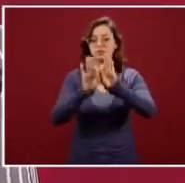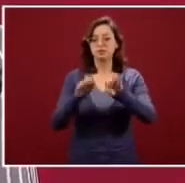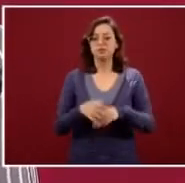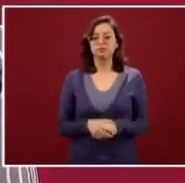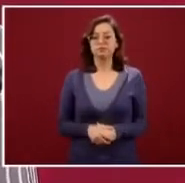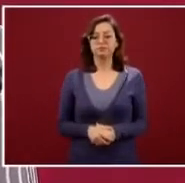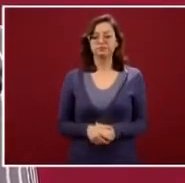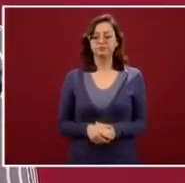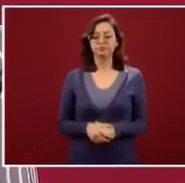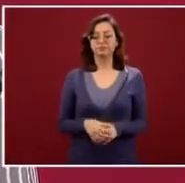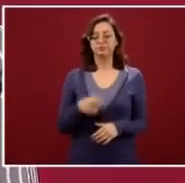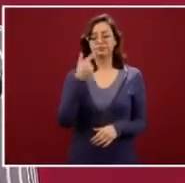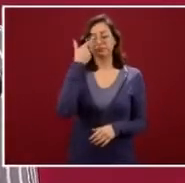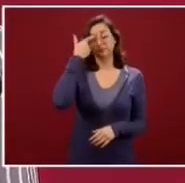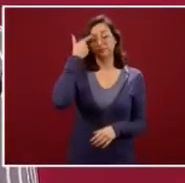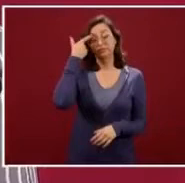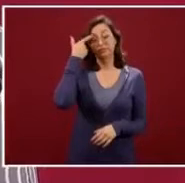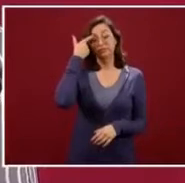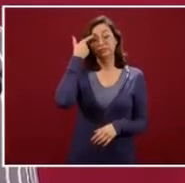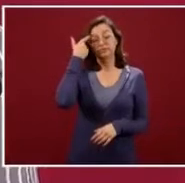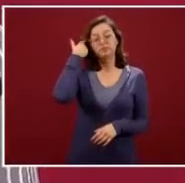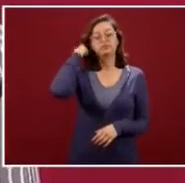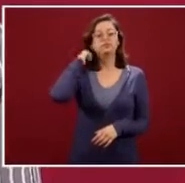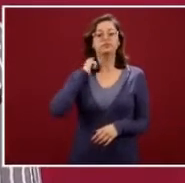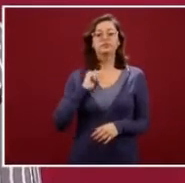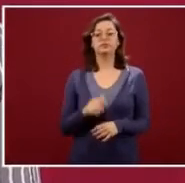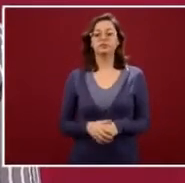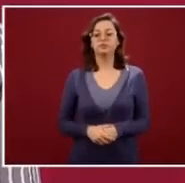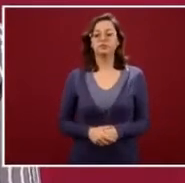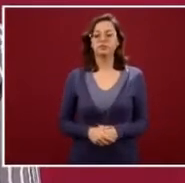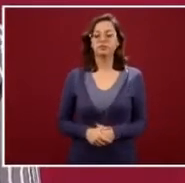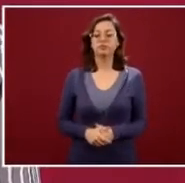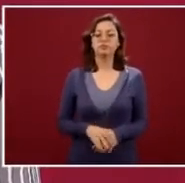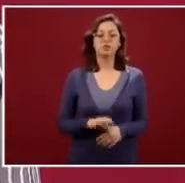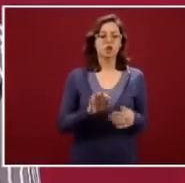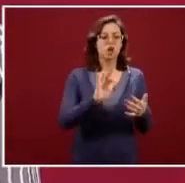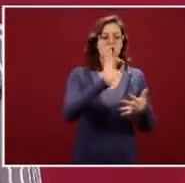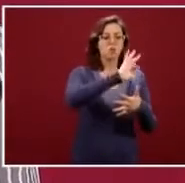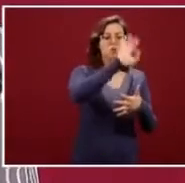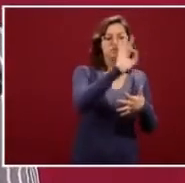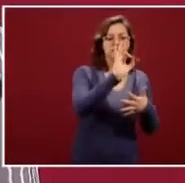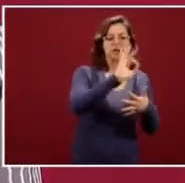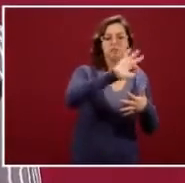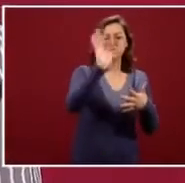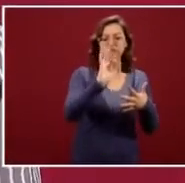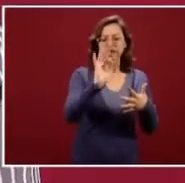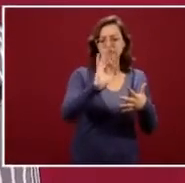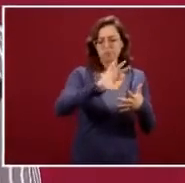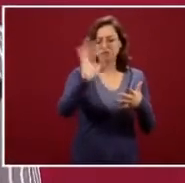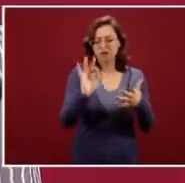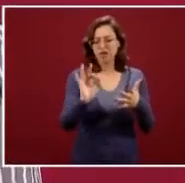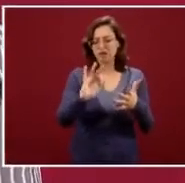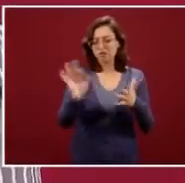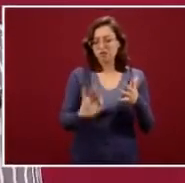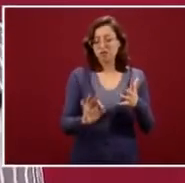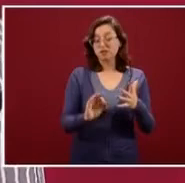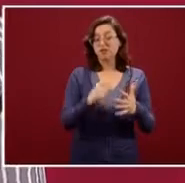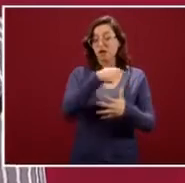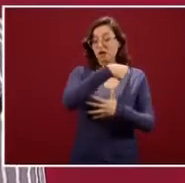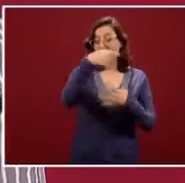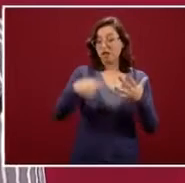La importancia de cada elemento depende de las distintas acciones que son necesarias